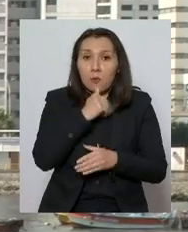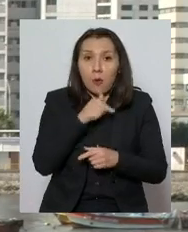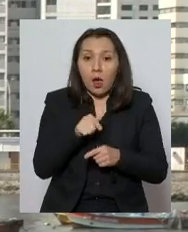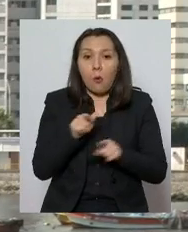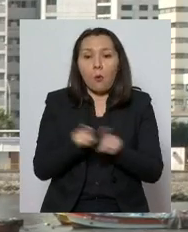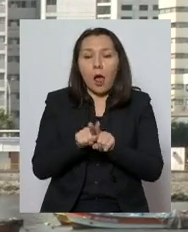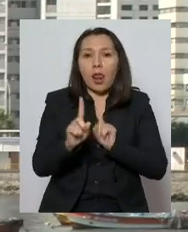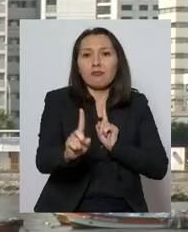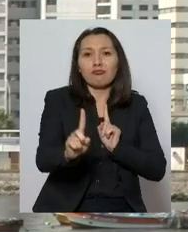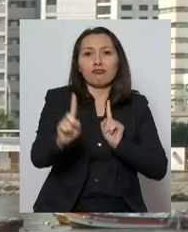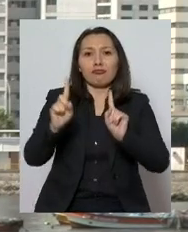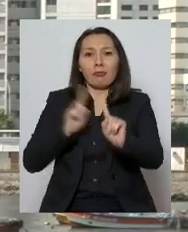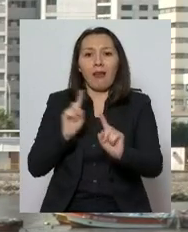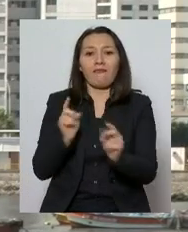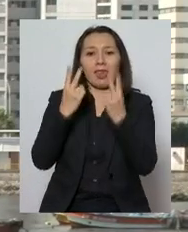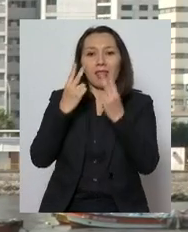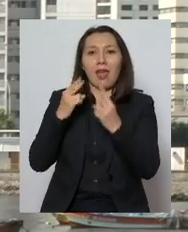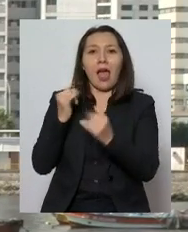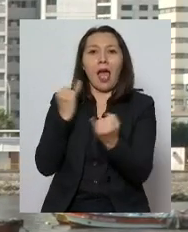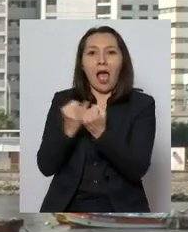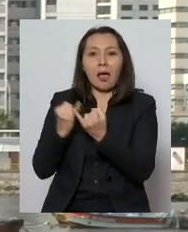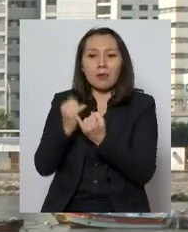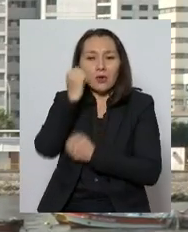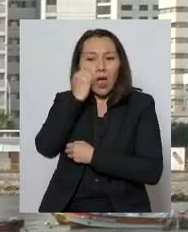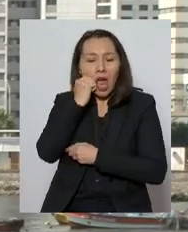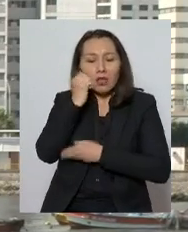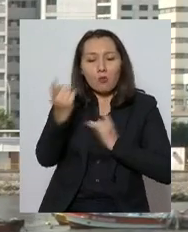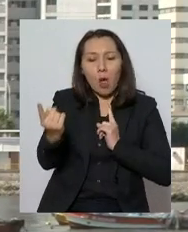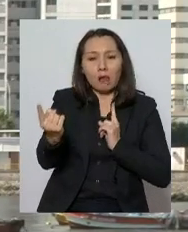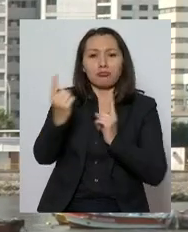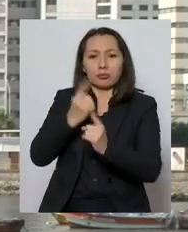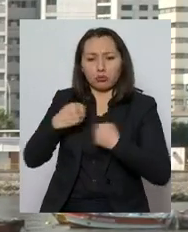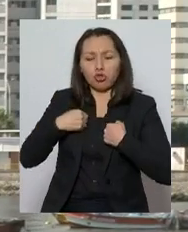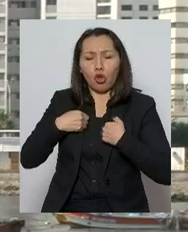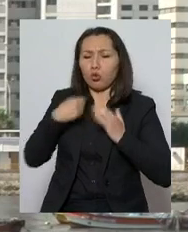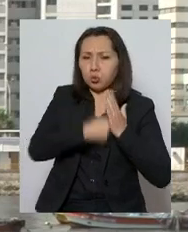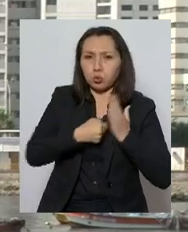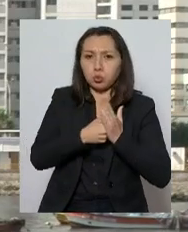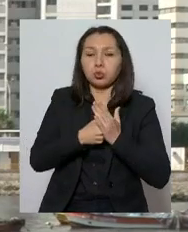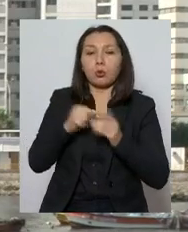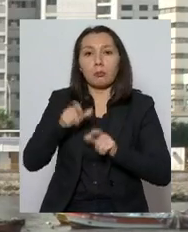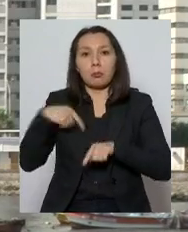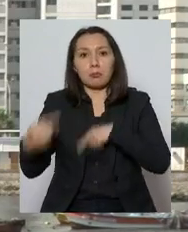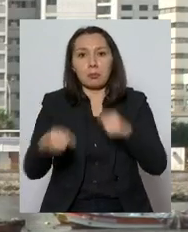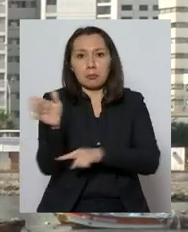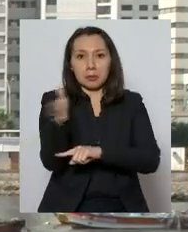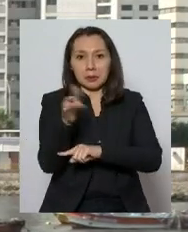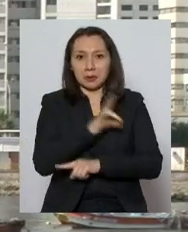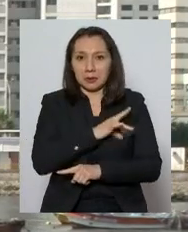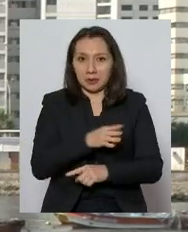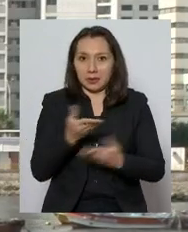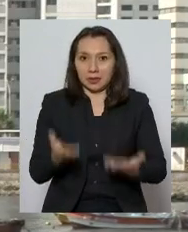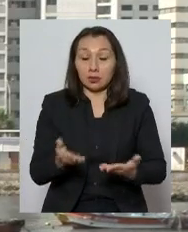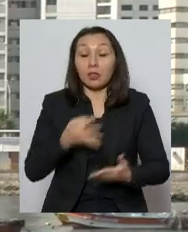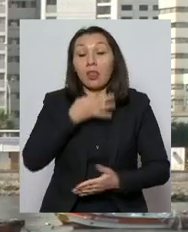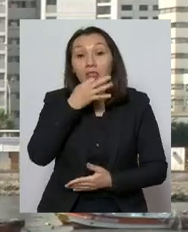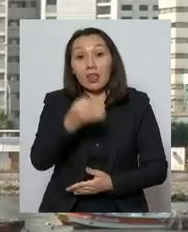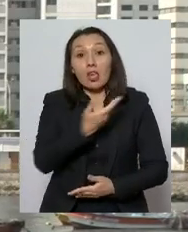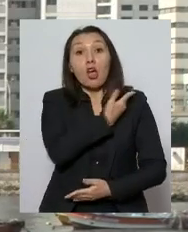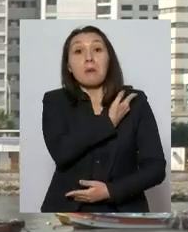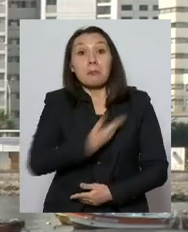la vida por sus amigos, por aquellos a quien quiere, por sus compatriotas en este caso. Y decía el